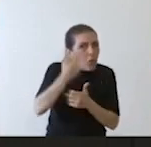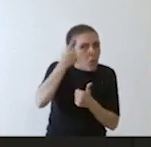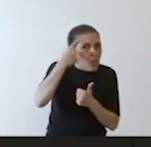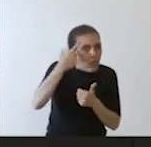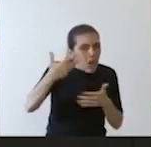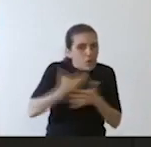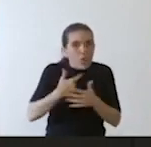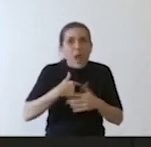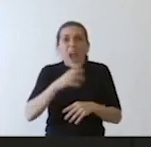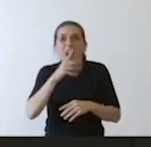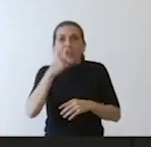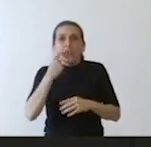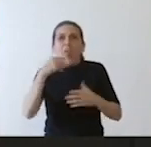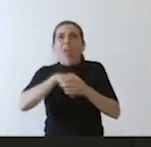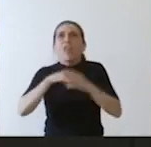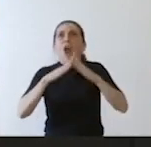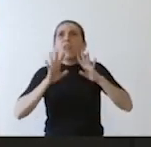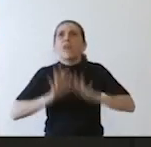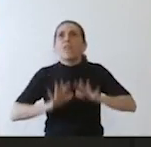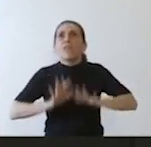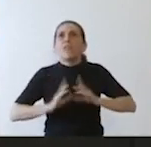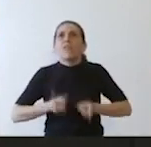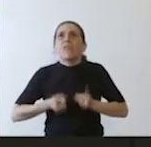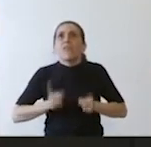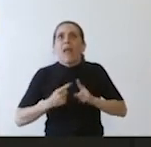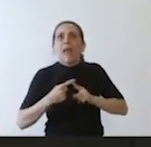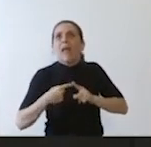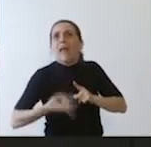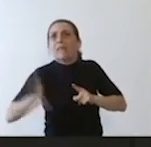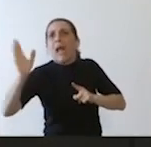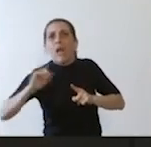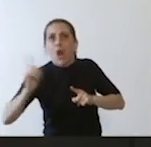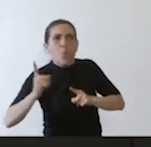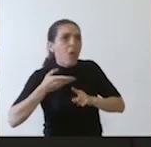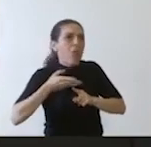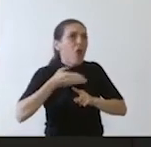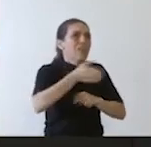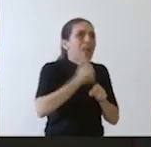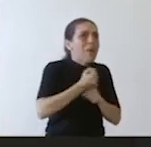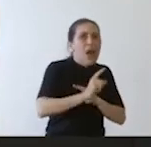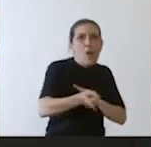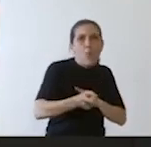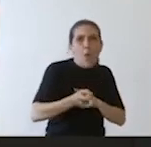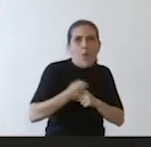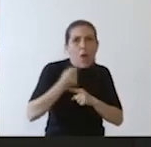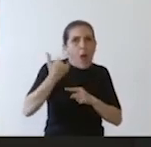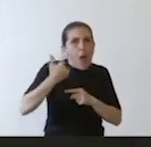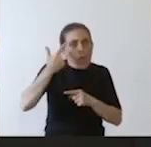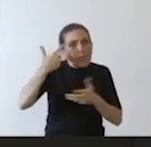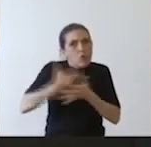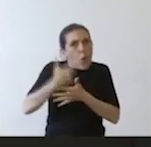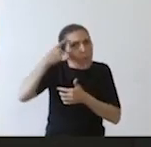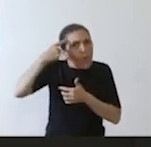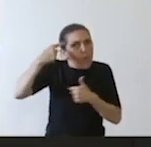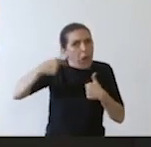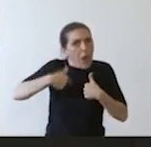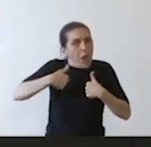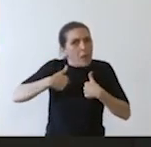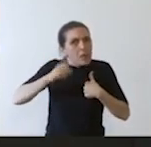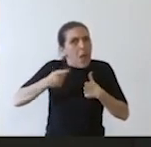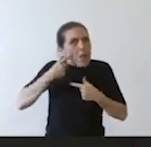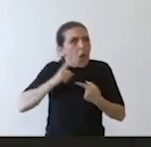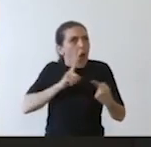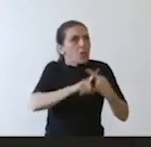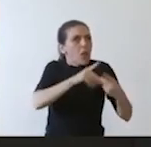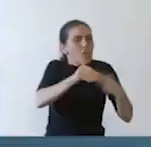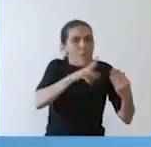durante 14 días en sus movimientos, en su asistencia al trabajo, en el contacto con sus familiares,